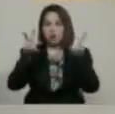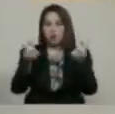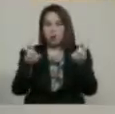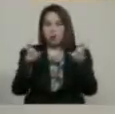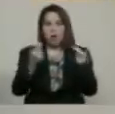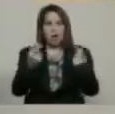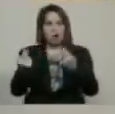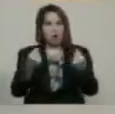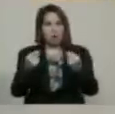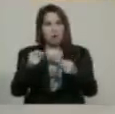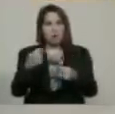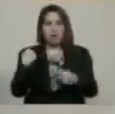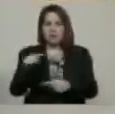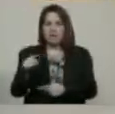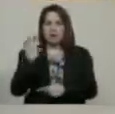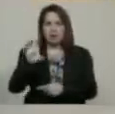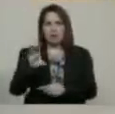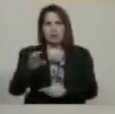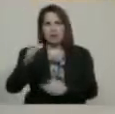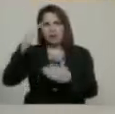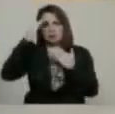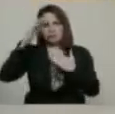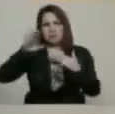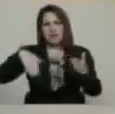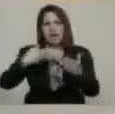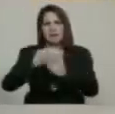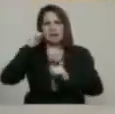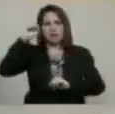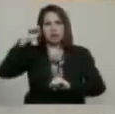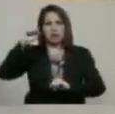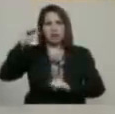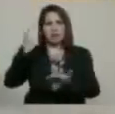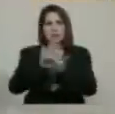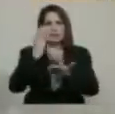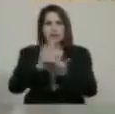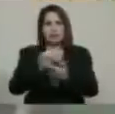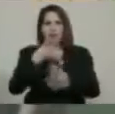para tener patria. Hasta la victoria siempre. Buenas noches, Venezuela. Gracias.